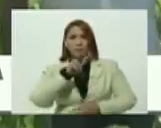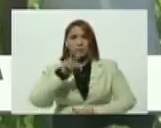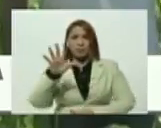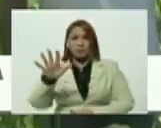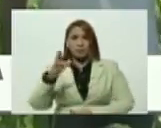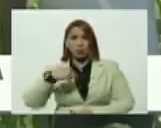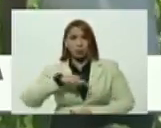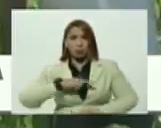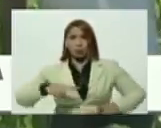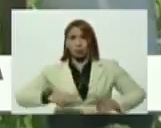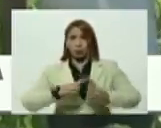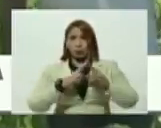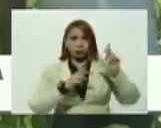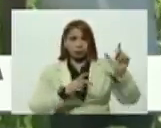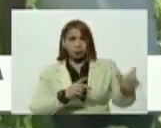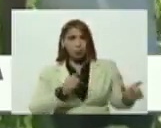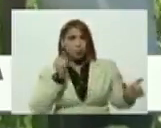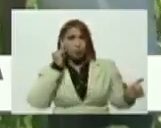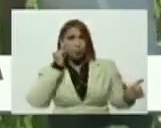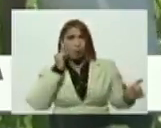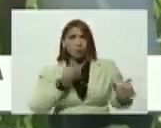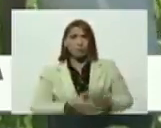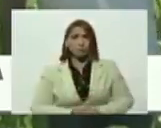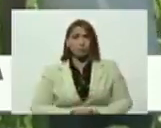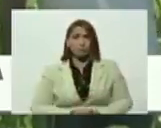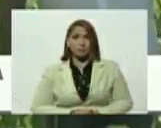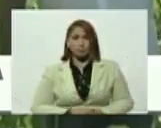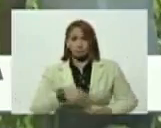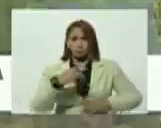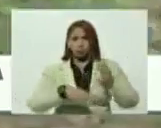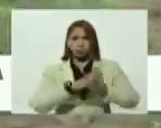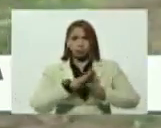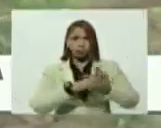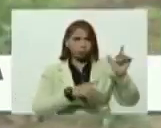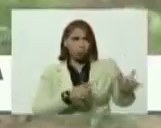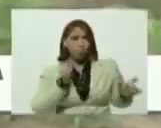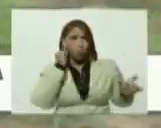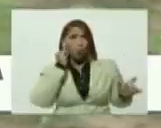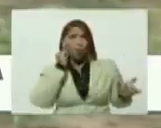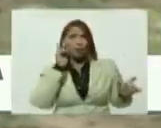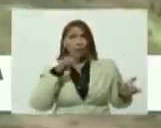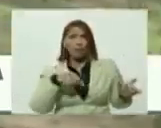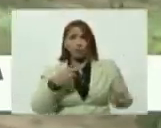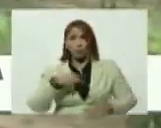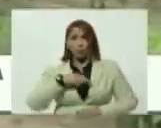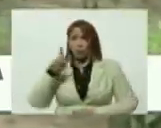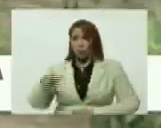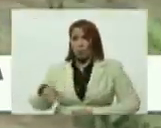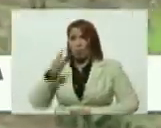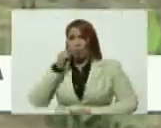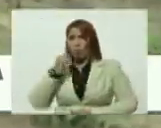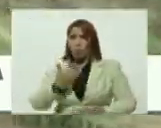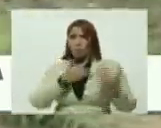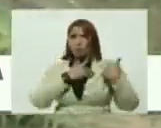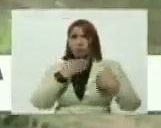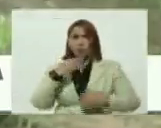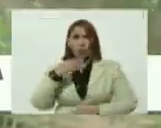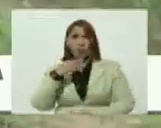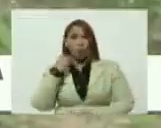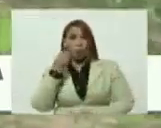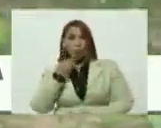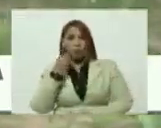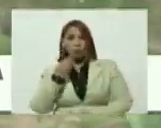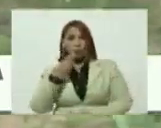productora joven, campesina, productora, Magnelis Rodríguez, pero también con nuestro responsable de la juventud de nuestro